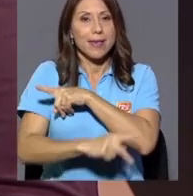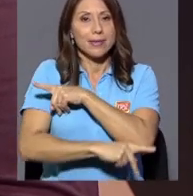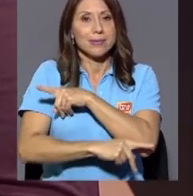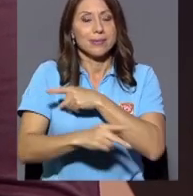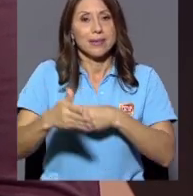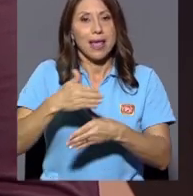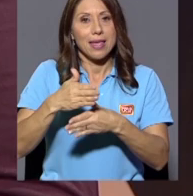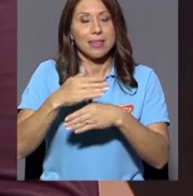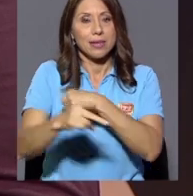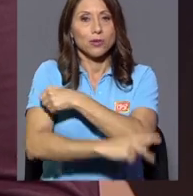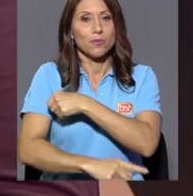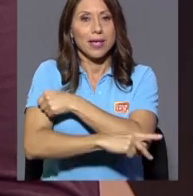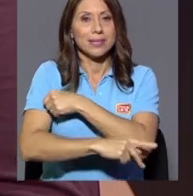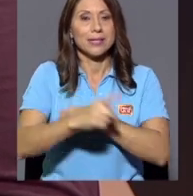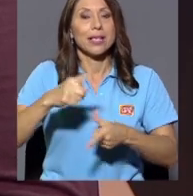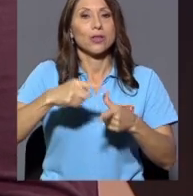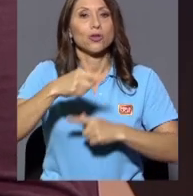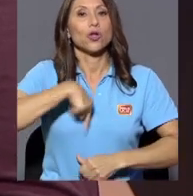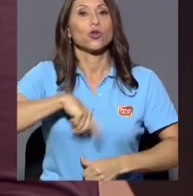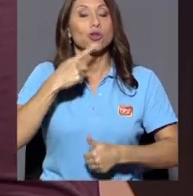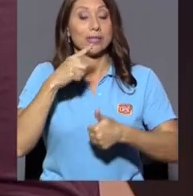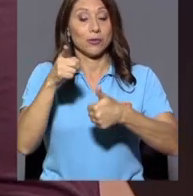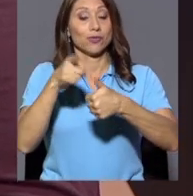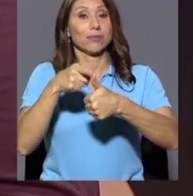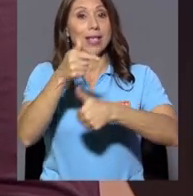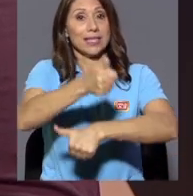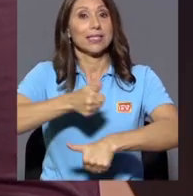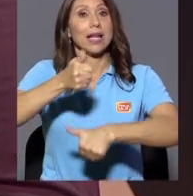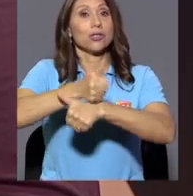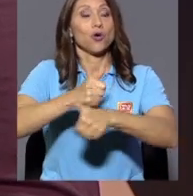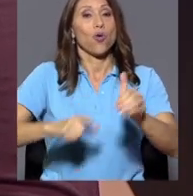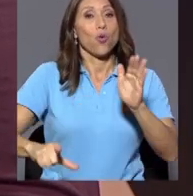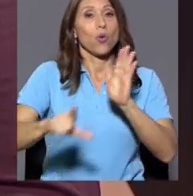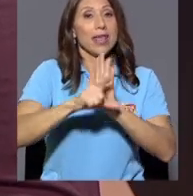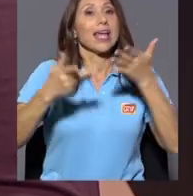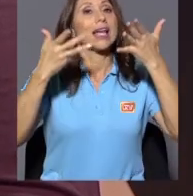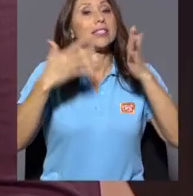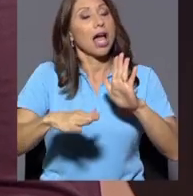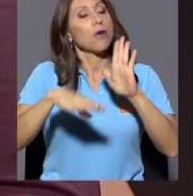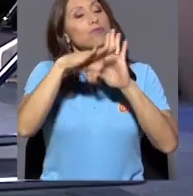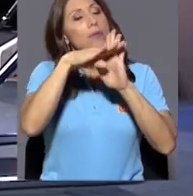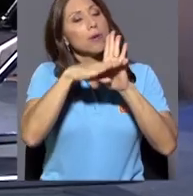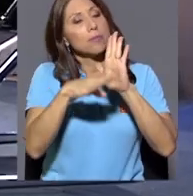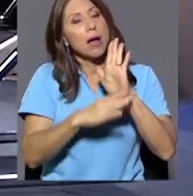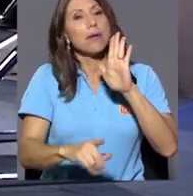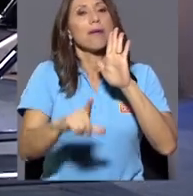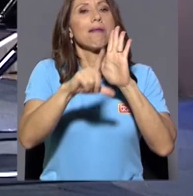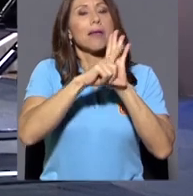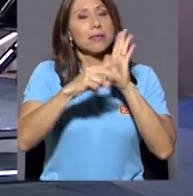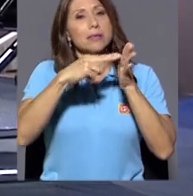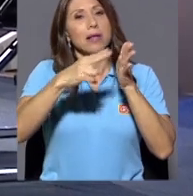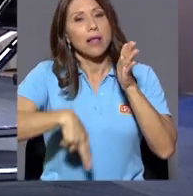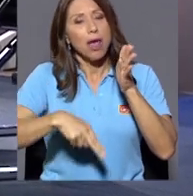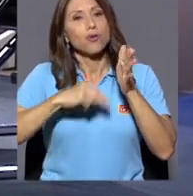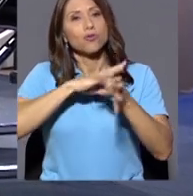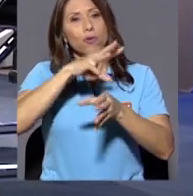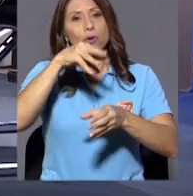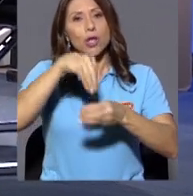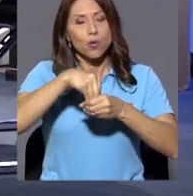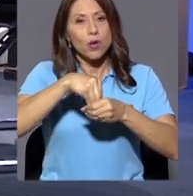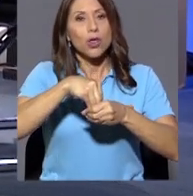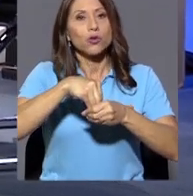decíamos una instalación jurídica que ya nos da una buena cantidad de protocolos de tratados que fueron incluidas nuestras